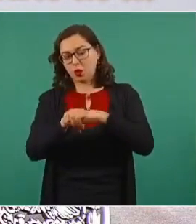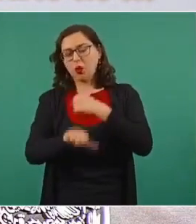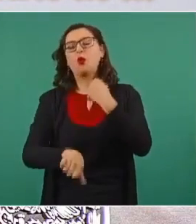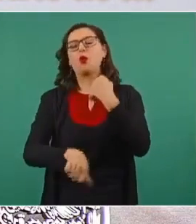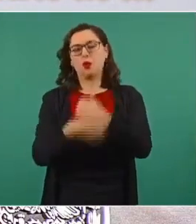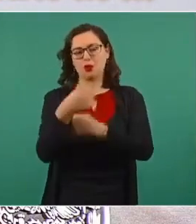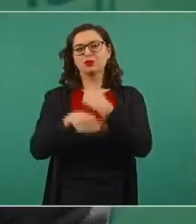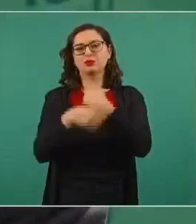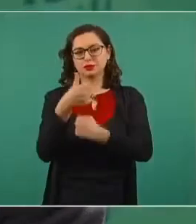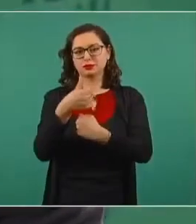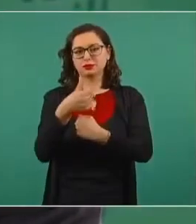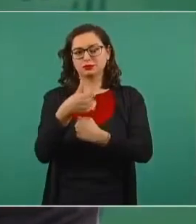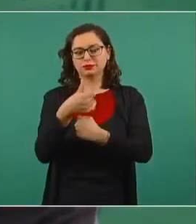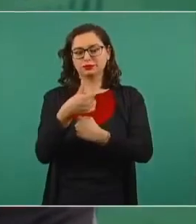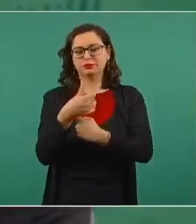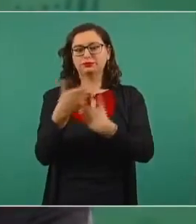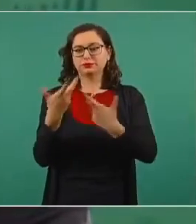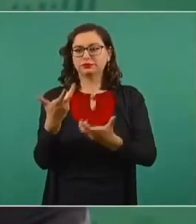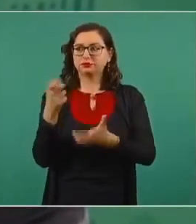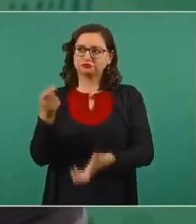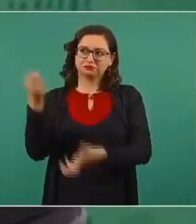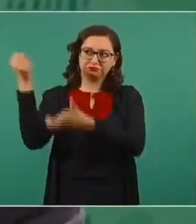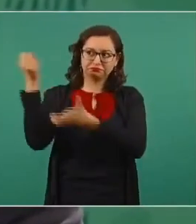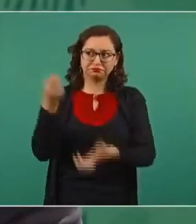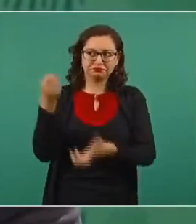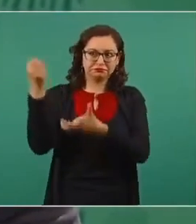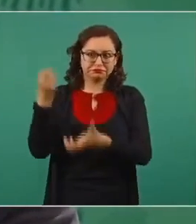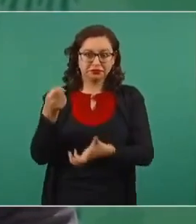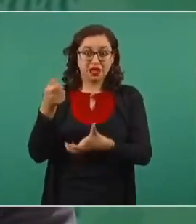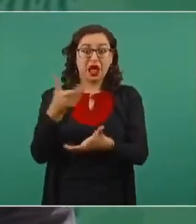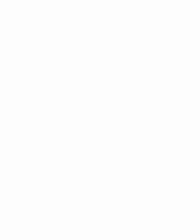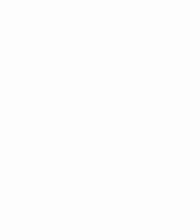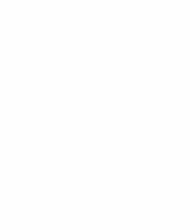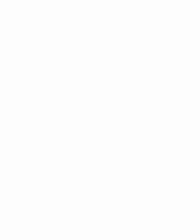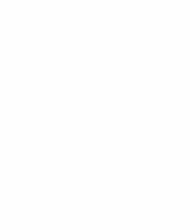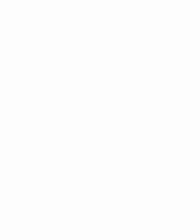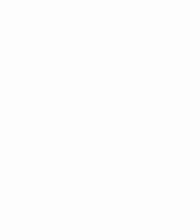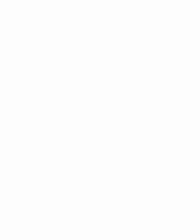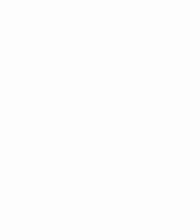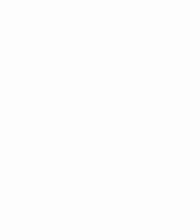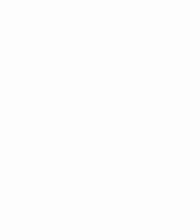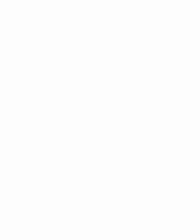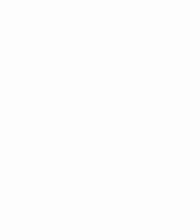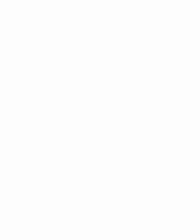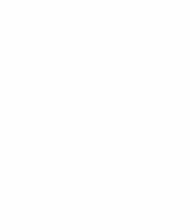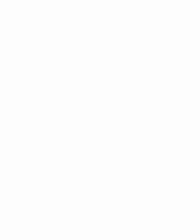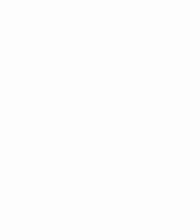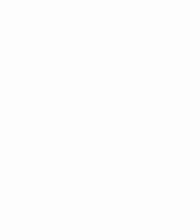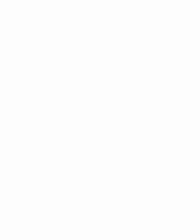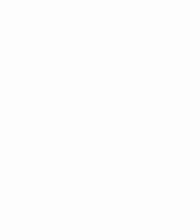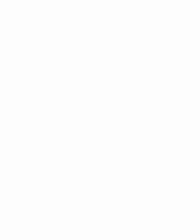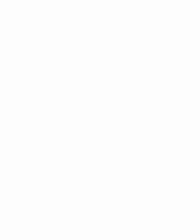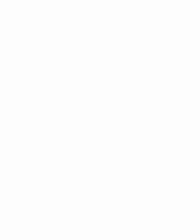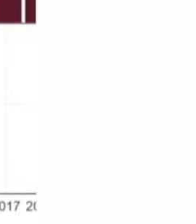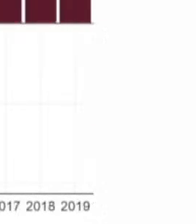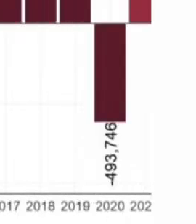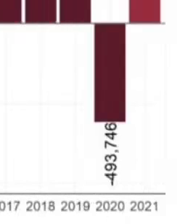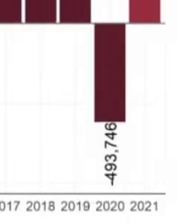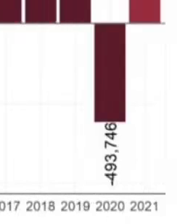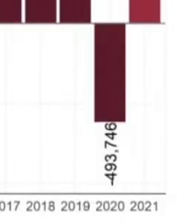de inversión extranjera y ahora ocupa el lugar 7. Estamos también